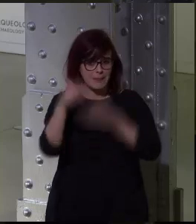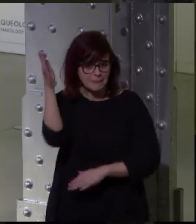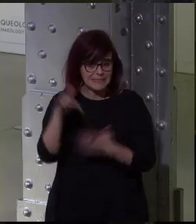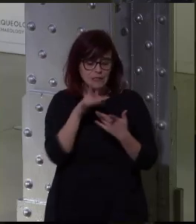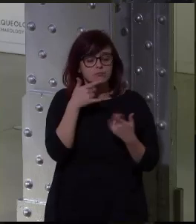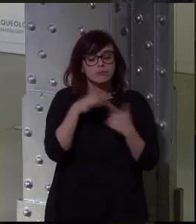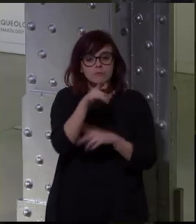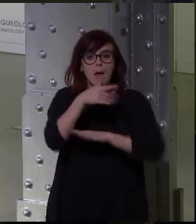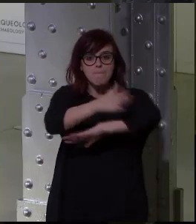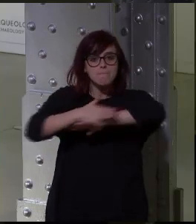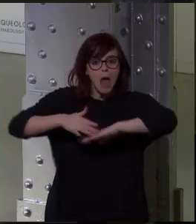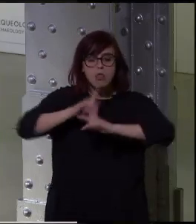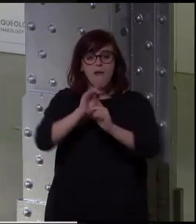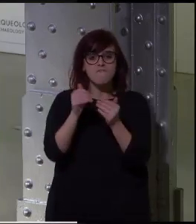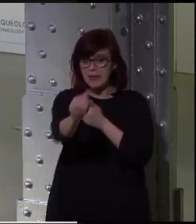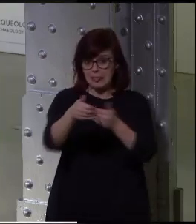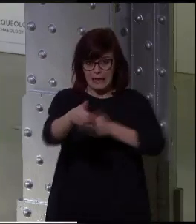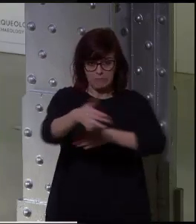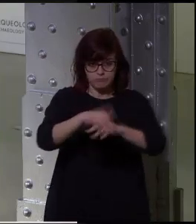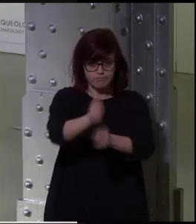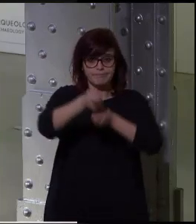pescaban delante de la playa.